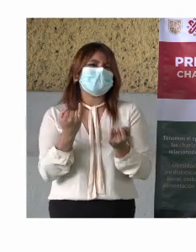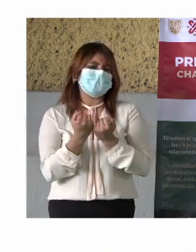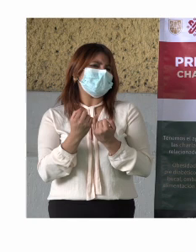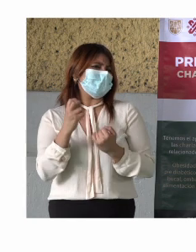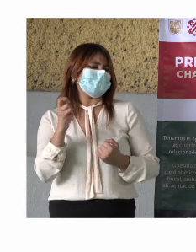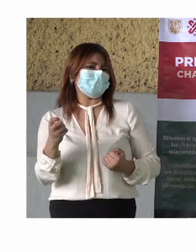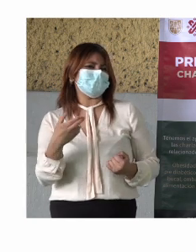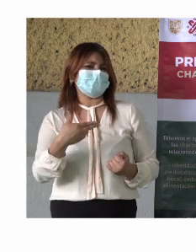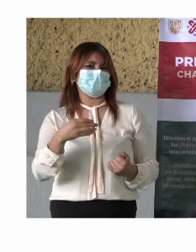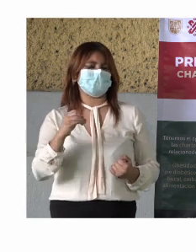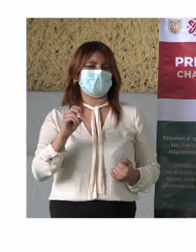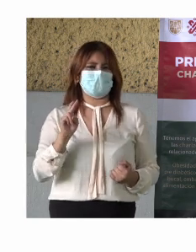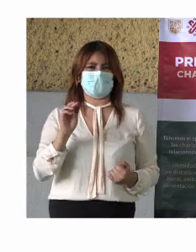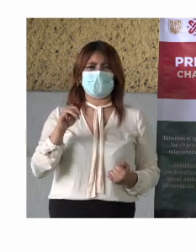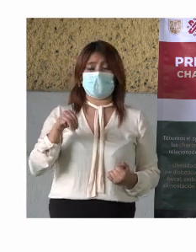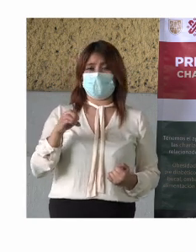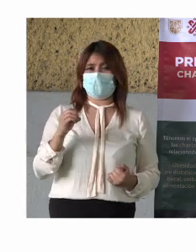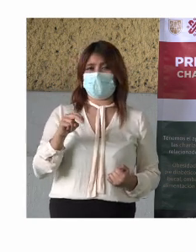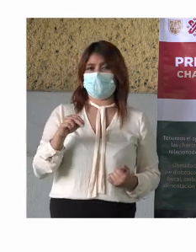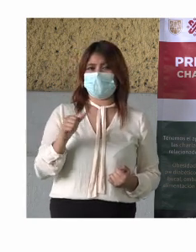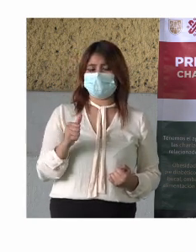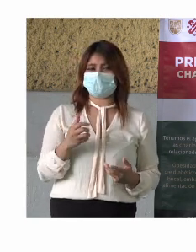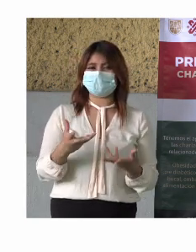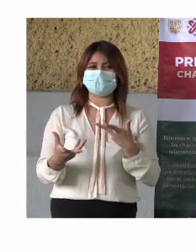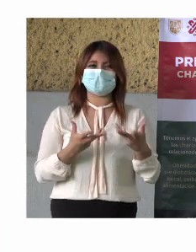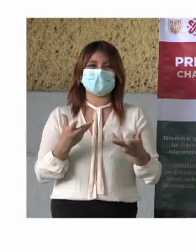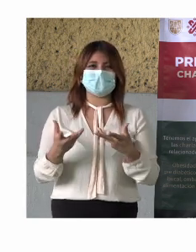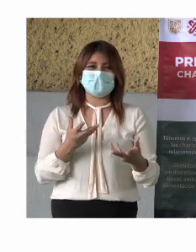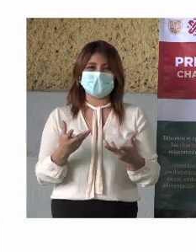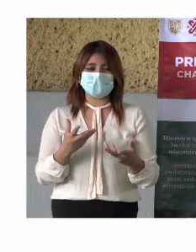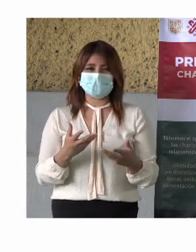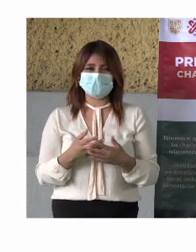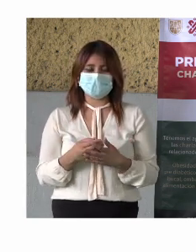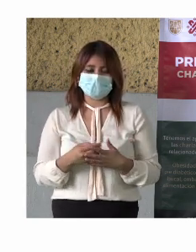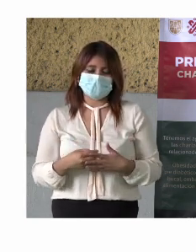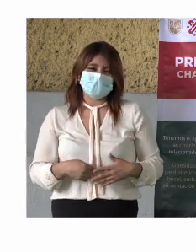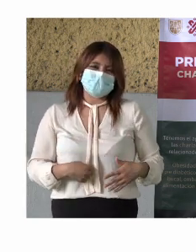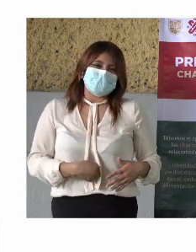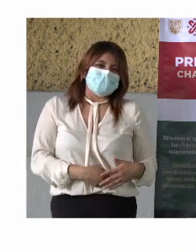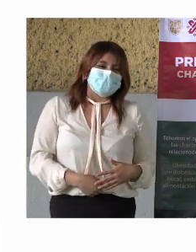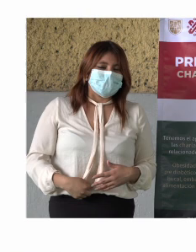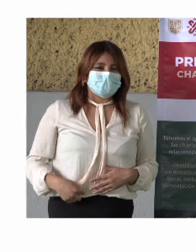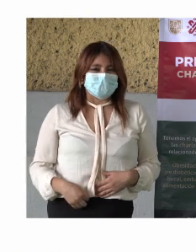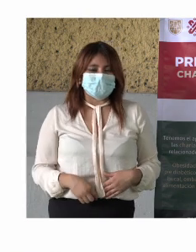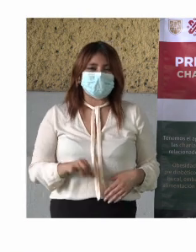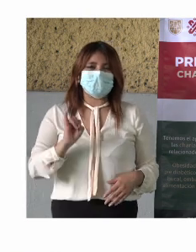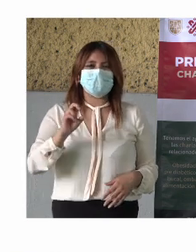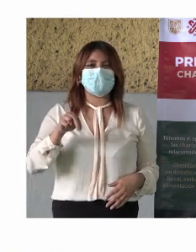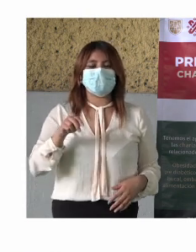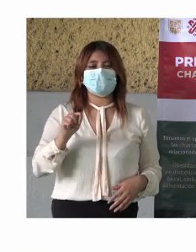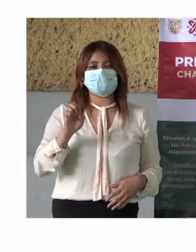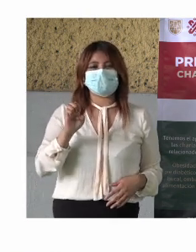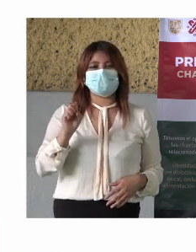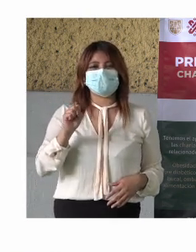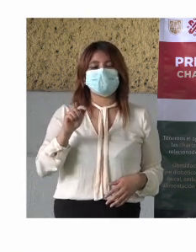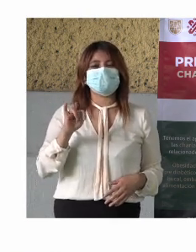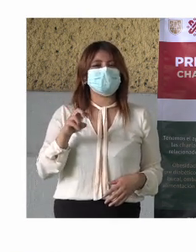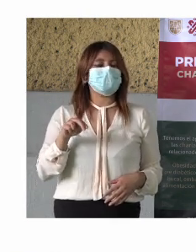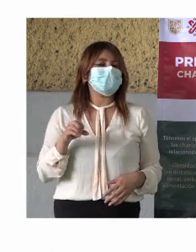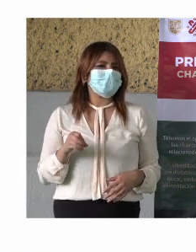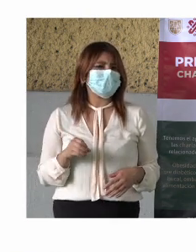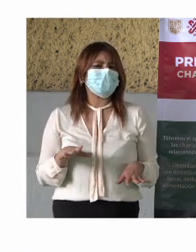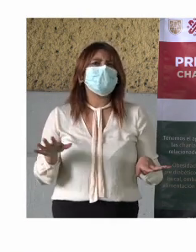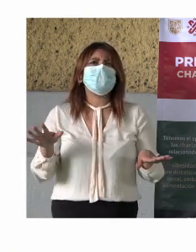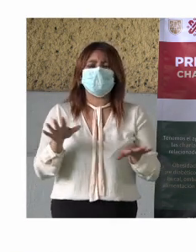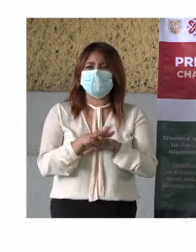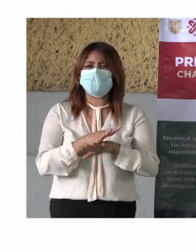Las incretinas son hormonas que se producen a partir del intestino. Si recuerdan de las primeras diapositivas, veíamos cómo el intestino es otro